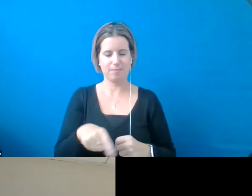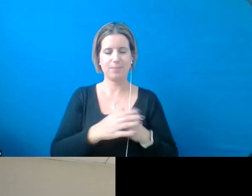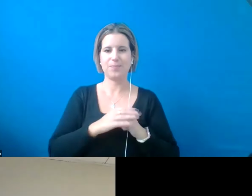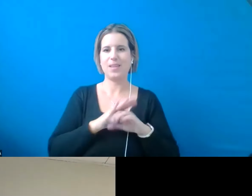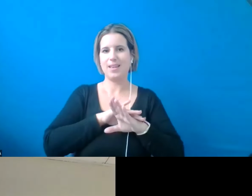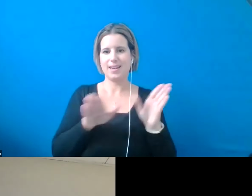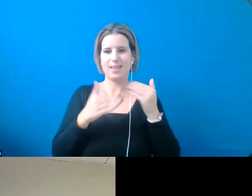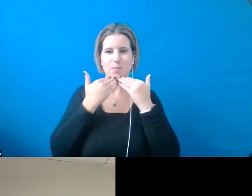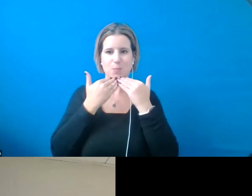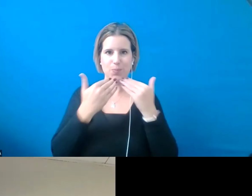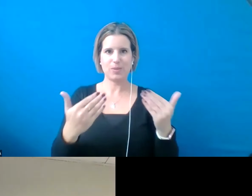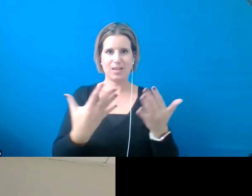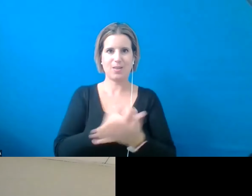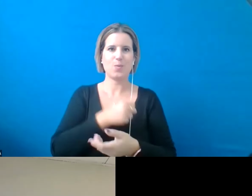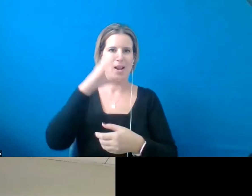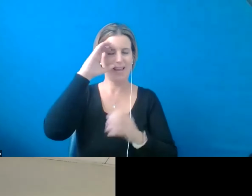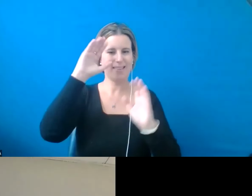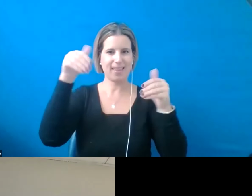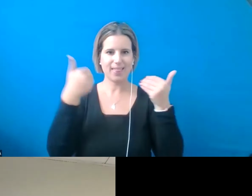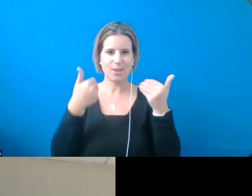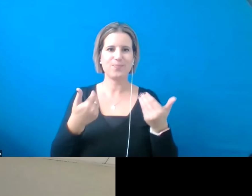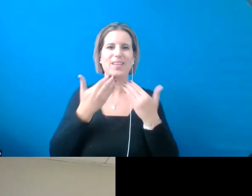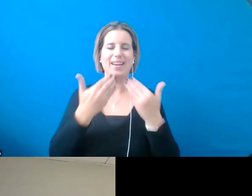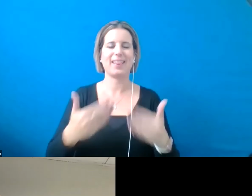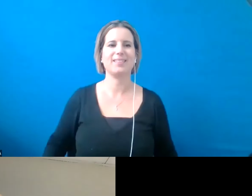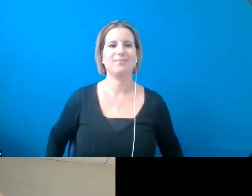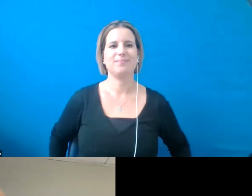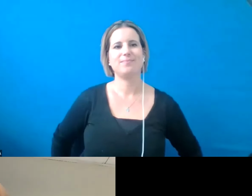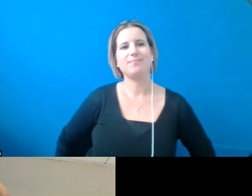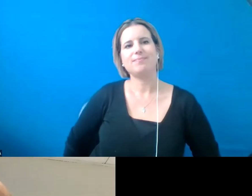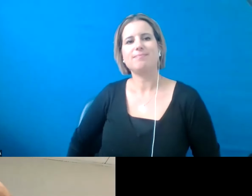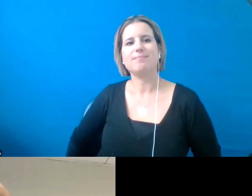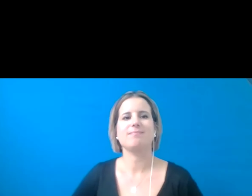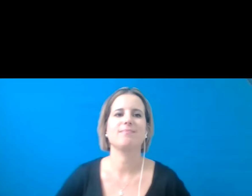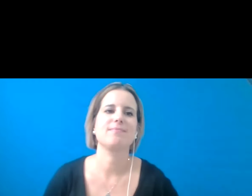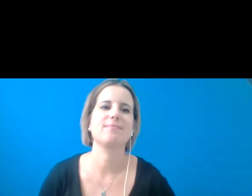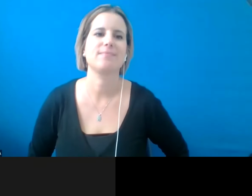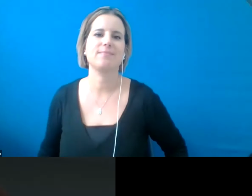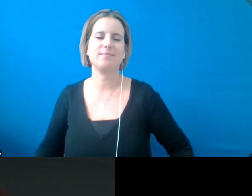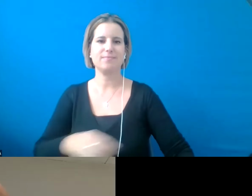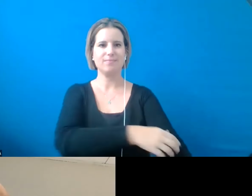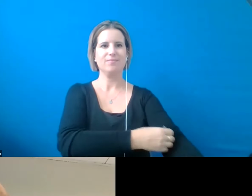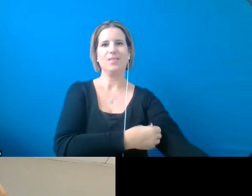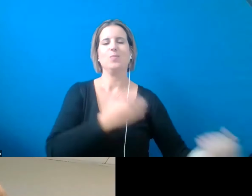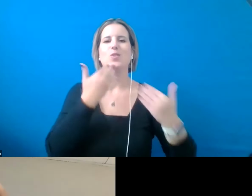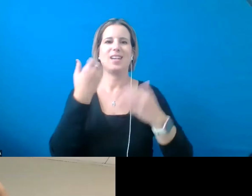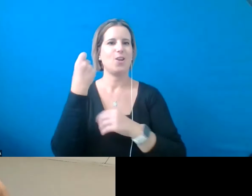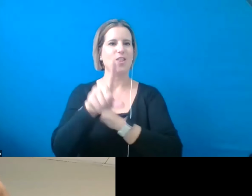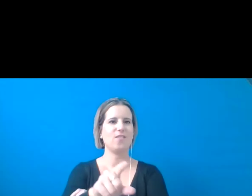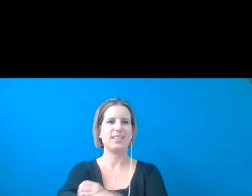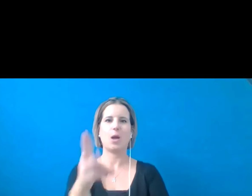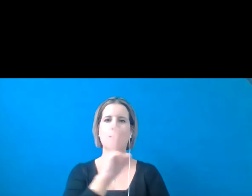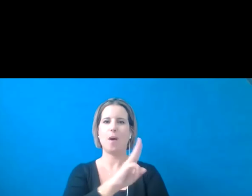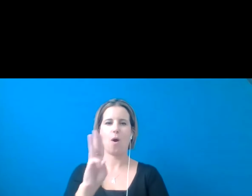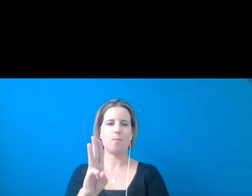sin más muchísimas gracias por la atención hasta luego muchísimas gracias Carlos no ha sido necesario powerpoint porque yo creo que ha quedado